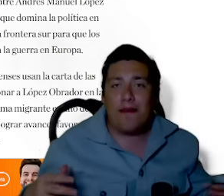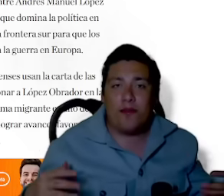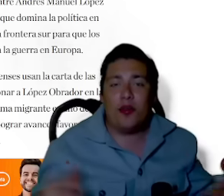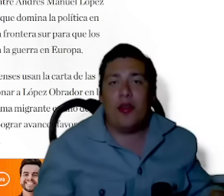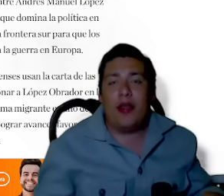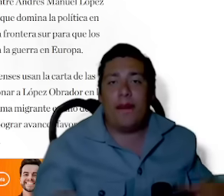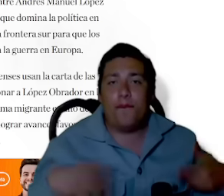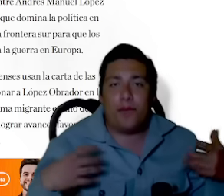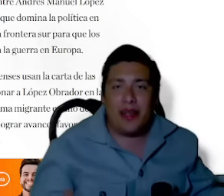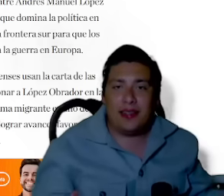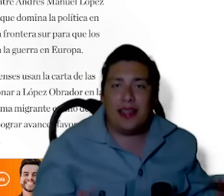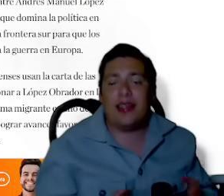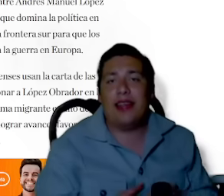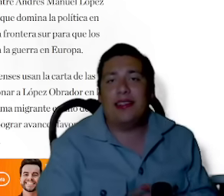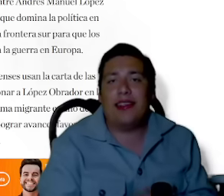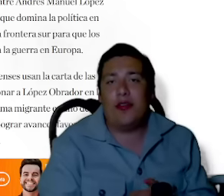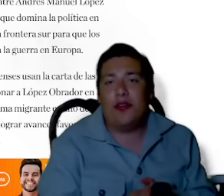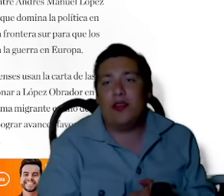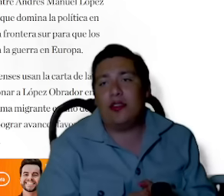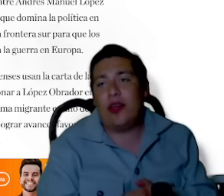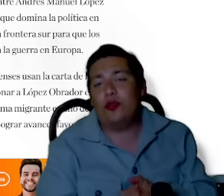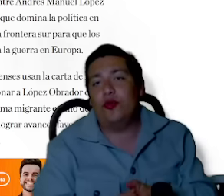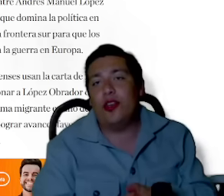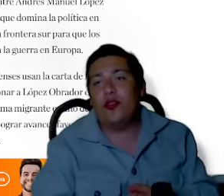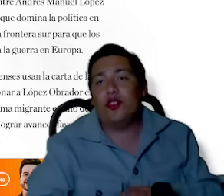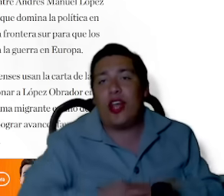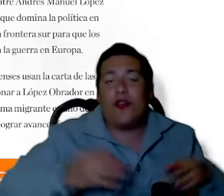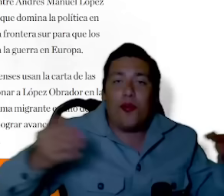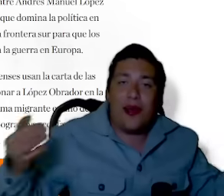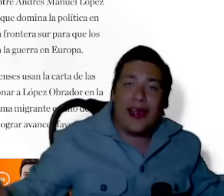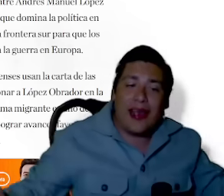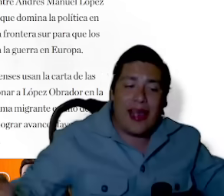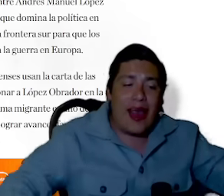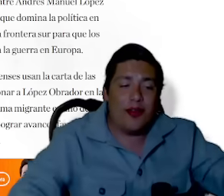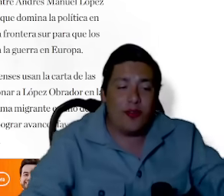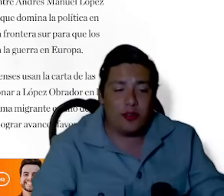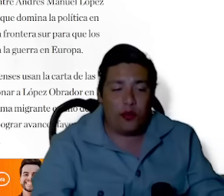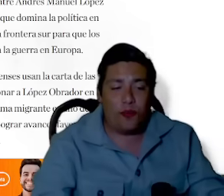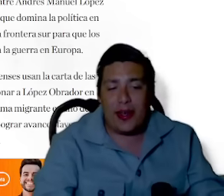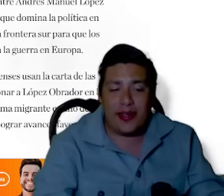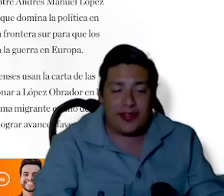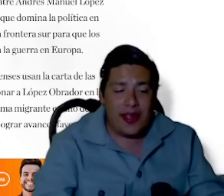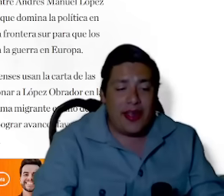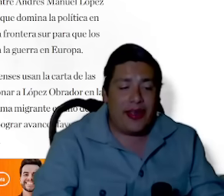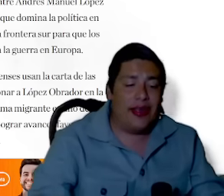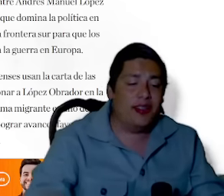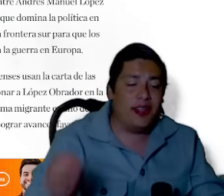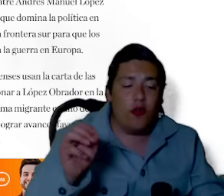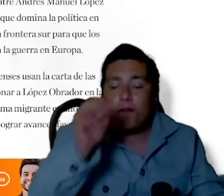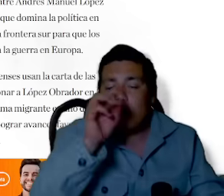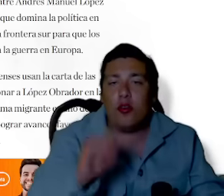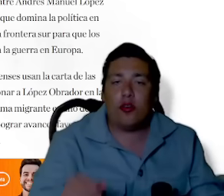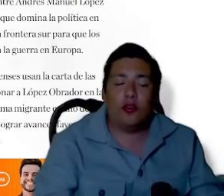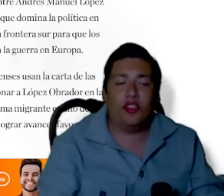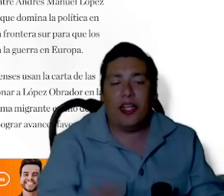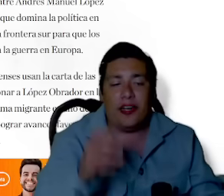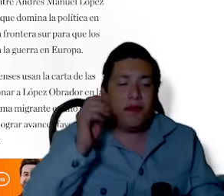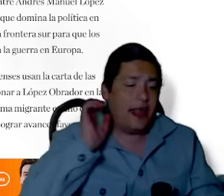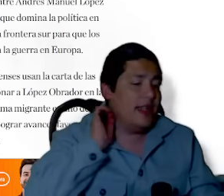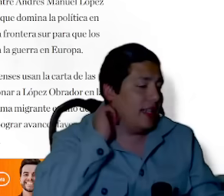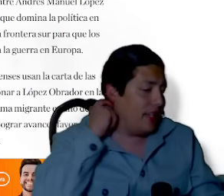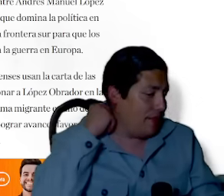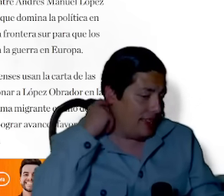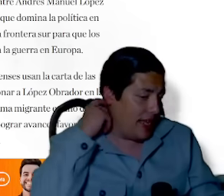están pidiendo empresas al senado de los Estados Unidos que doblegue a nuestro país eh según pudo